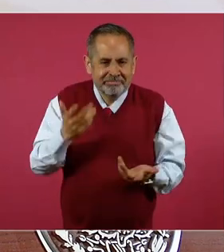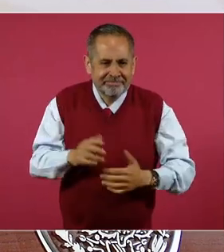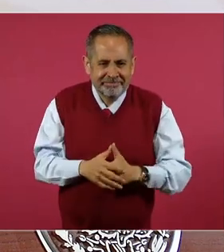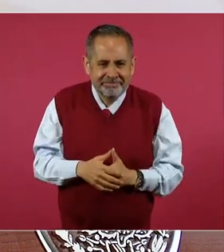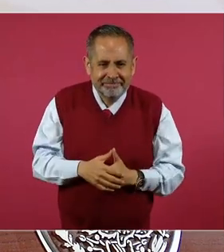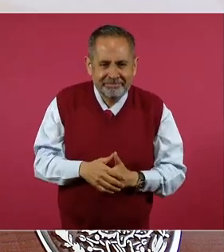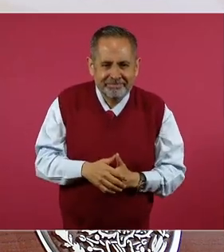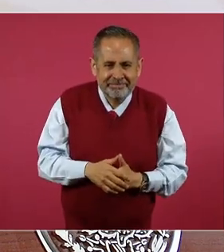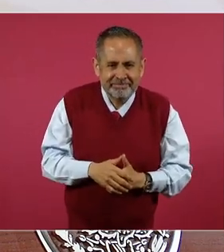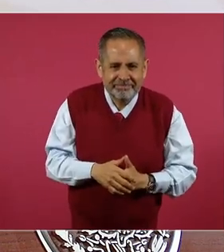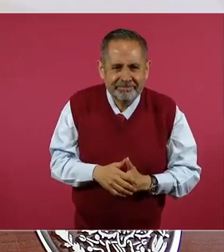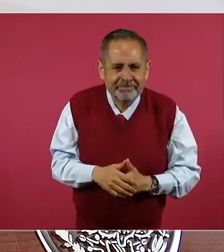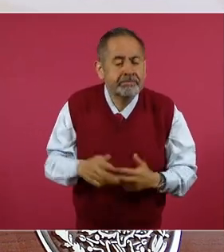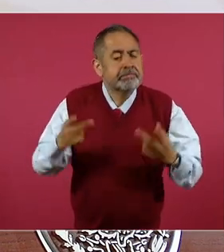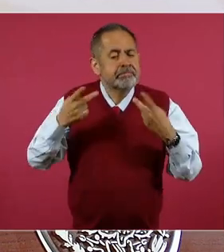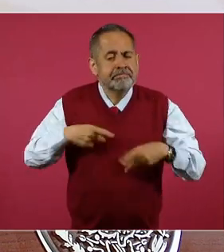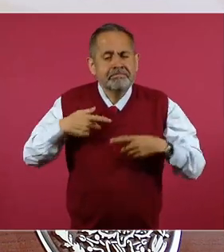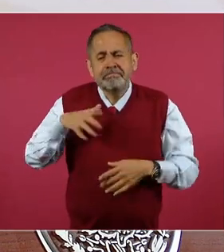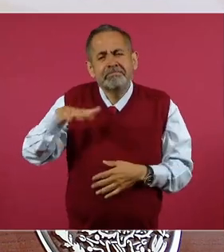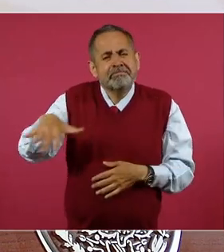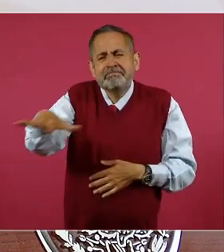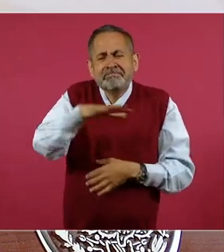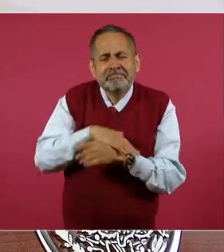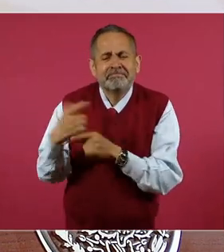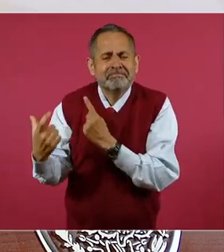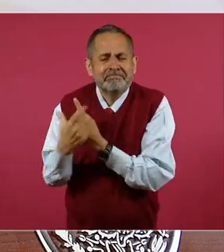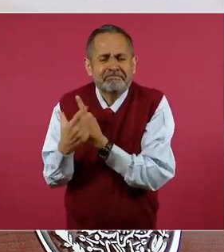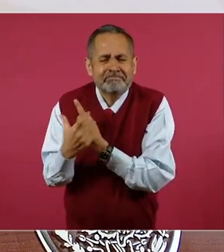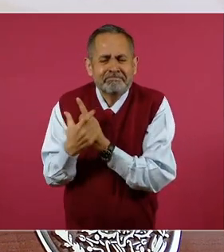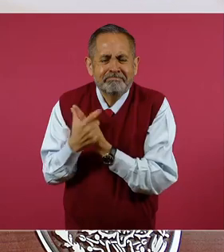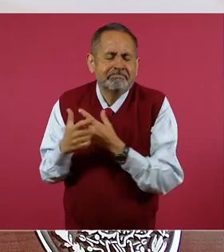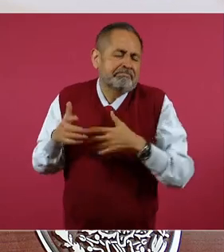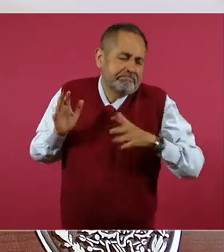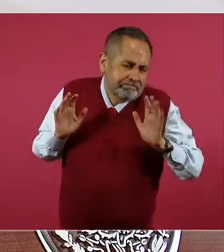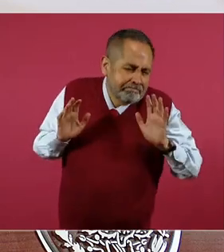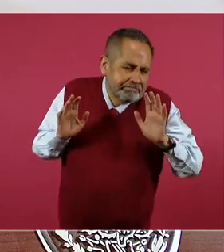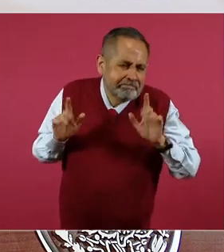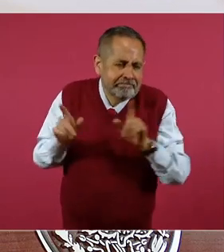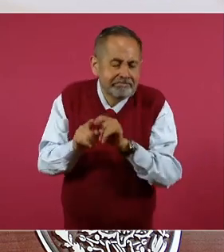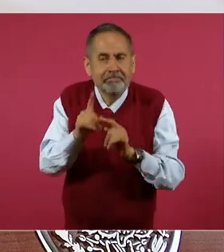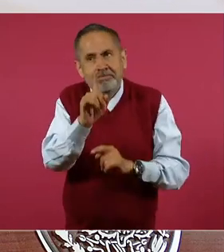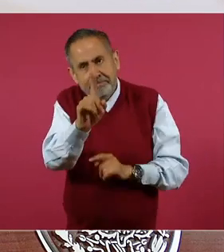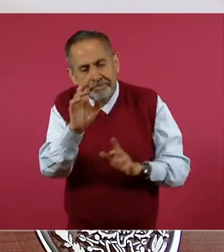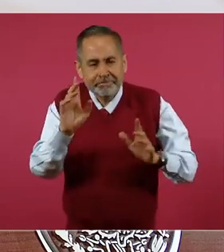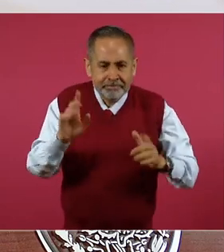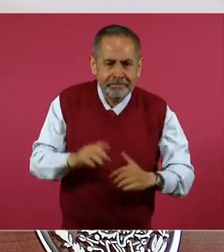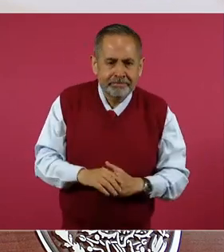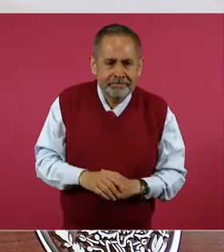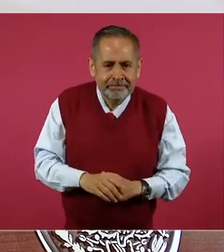Pero la gente me va a cuidar. Nada más que